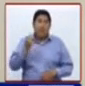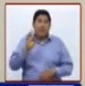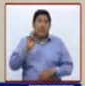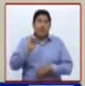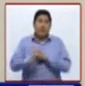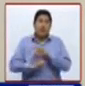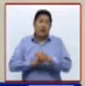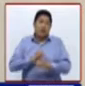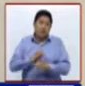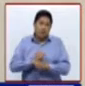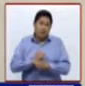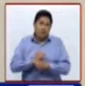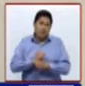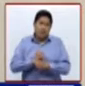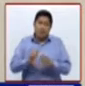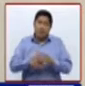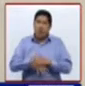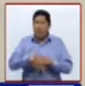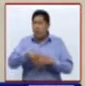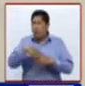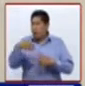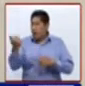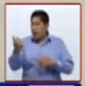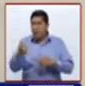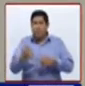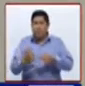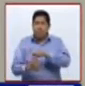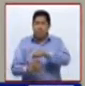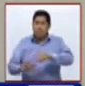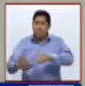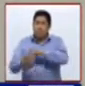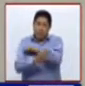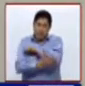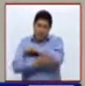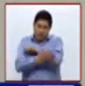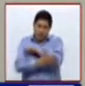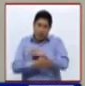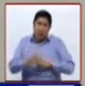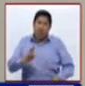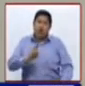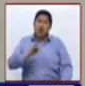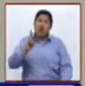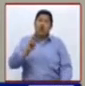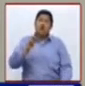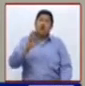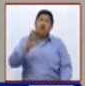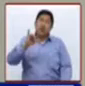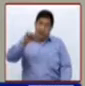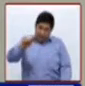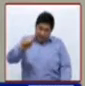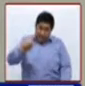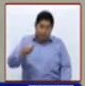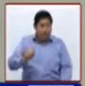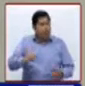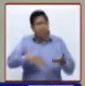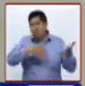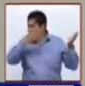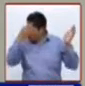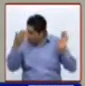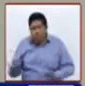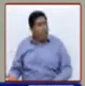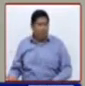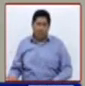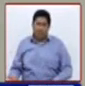encontrada afuera de una comunidad que pertenece al municipio de Uncía, ya sin vida,